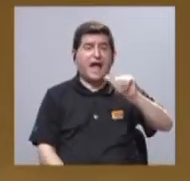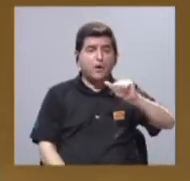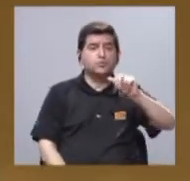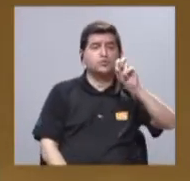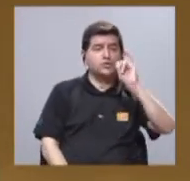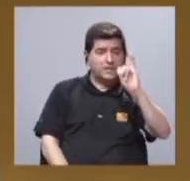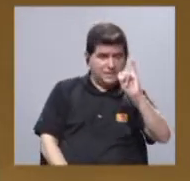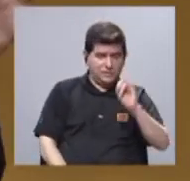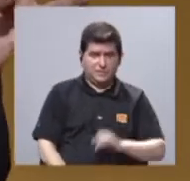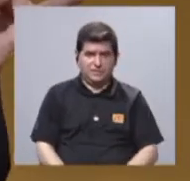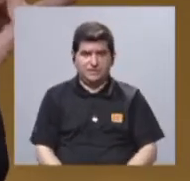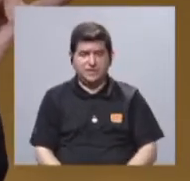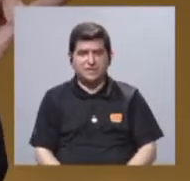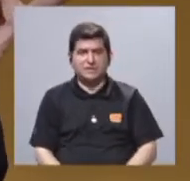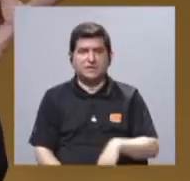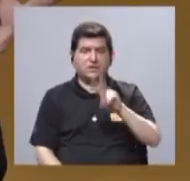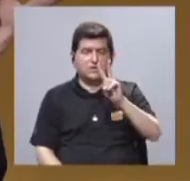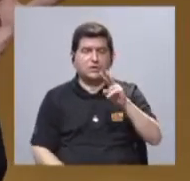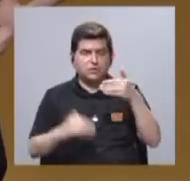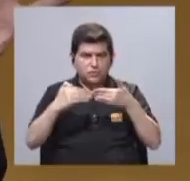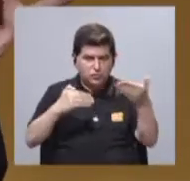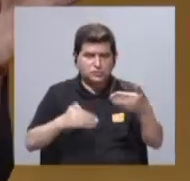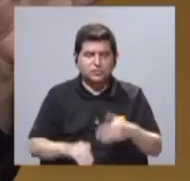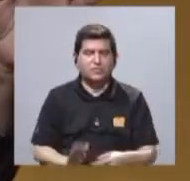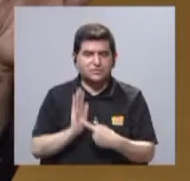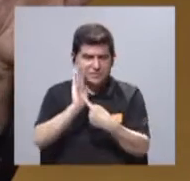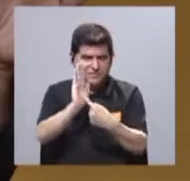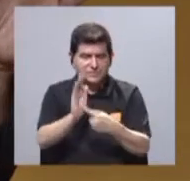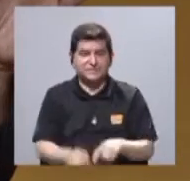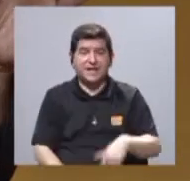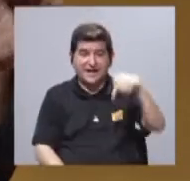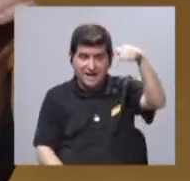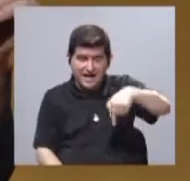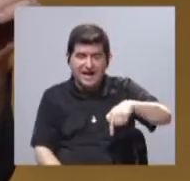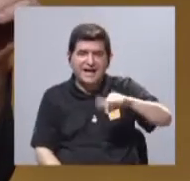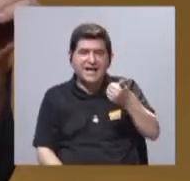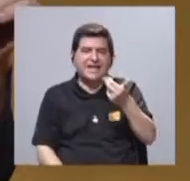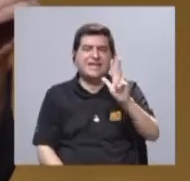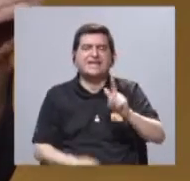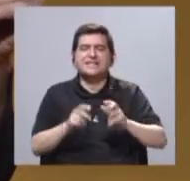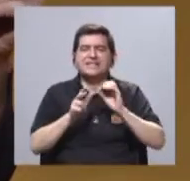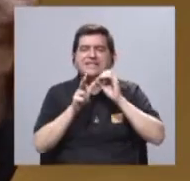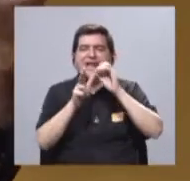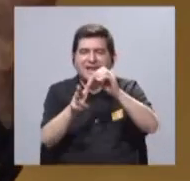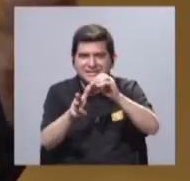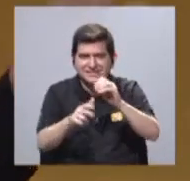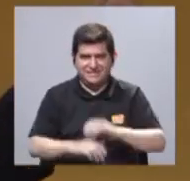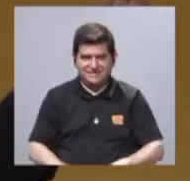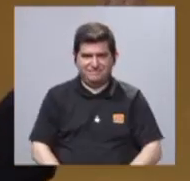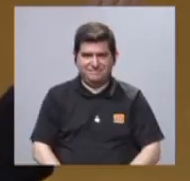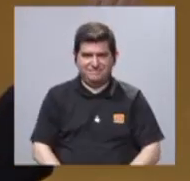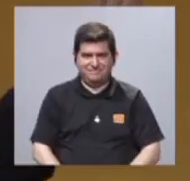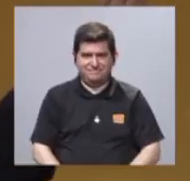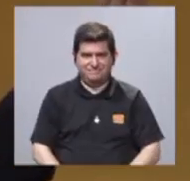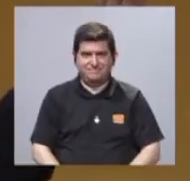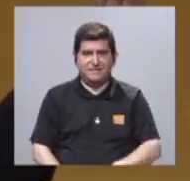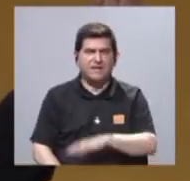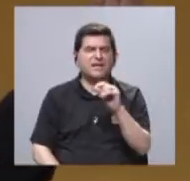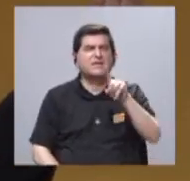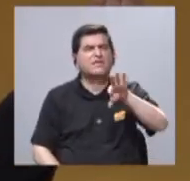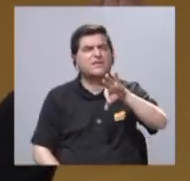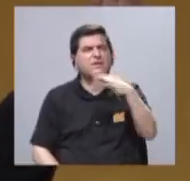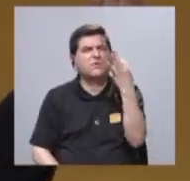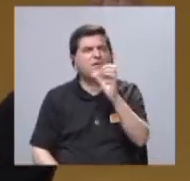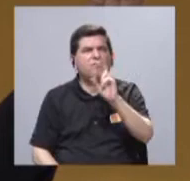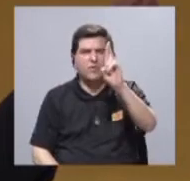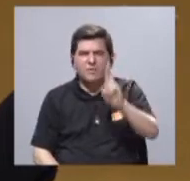Iturbide, voy a dar 2 señalamientos. Aquí llegó el 13 de octubre y de